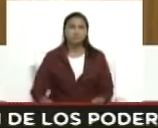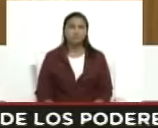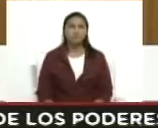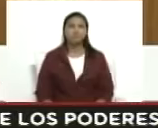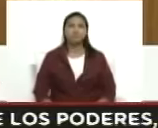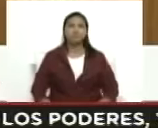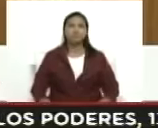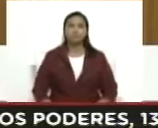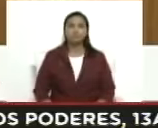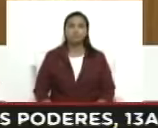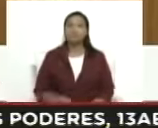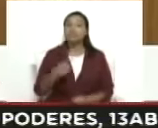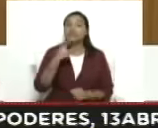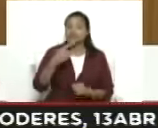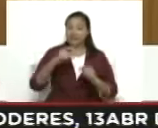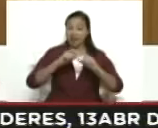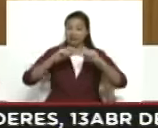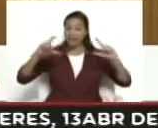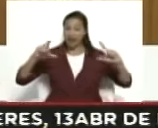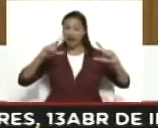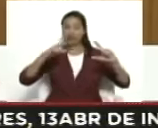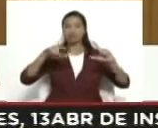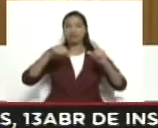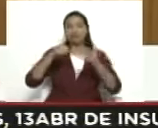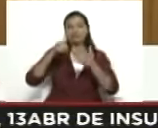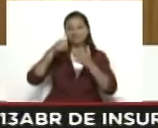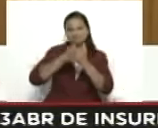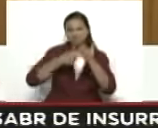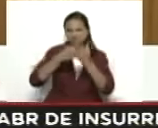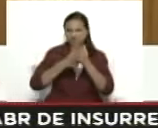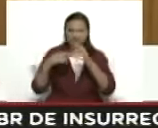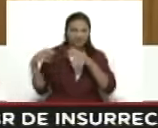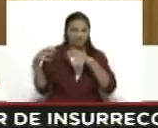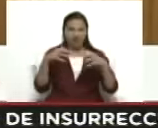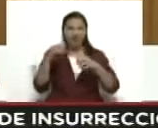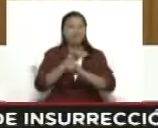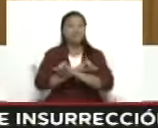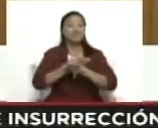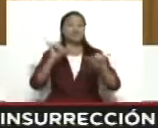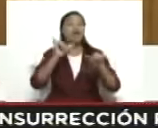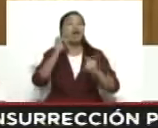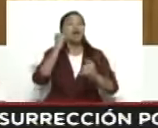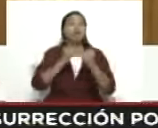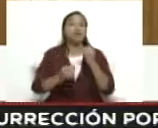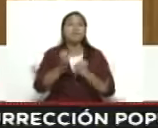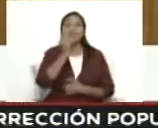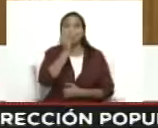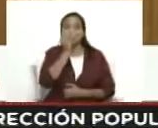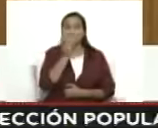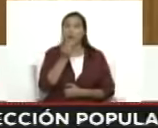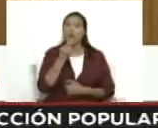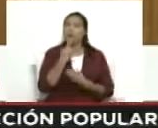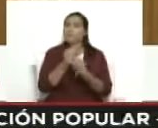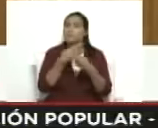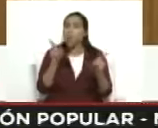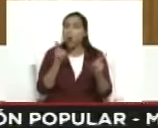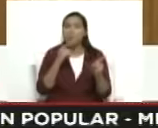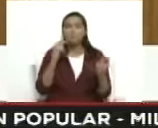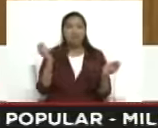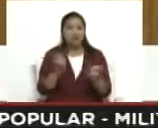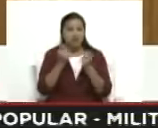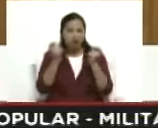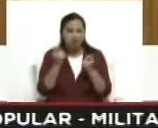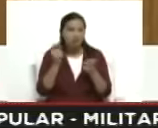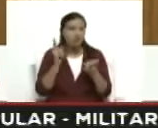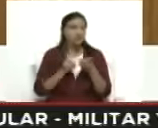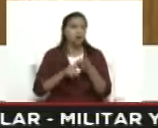Batalla final será en Miraflores. No veía los titulares de Últimas Noticias, del Universal, del